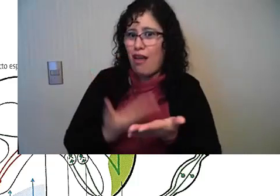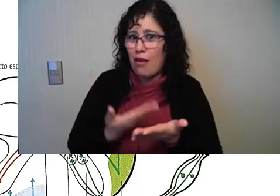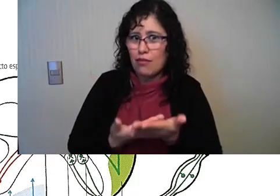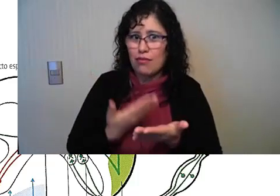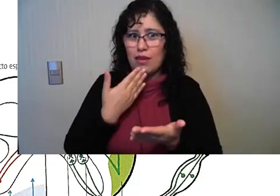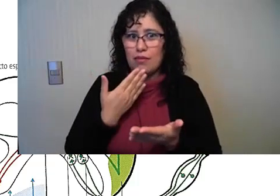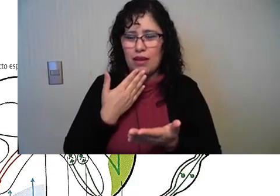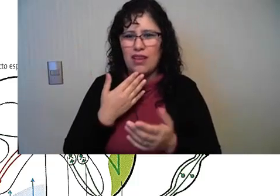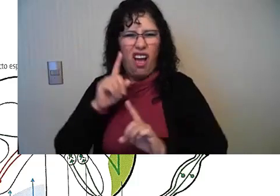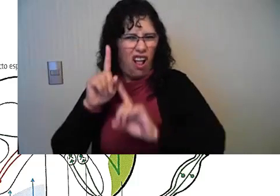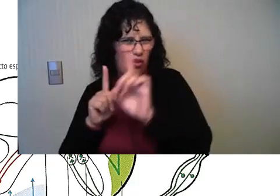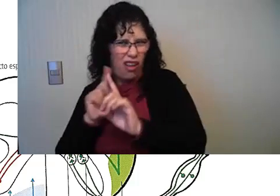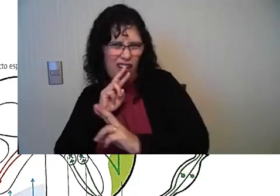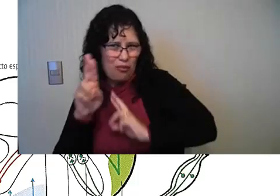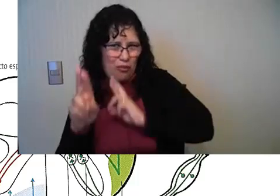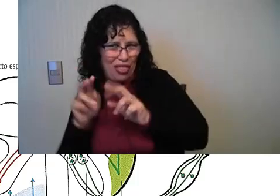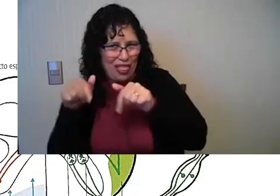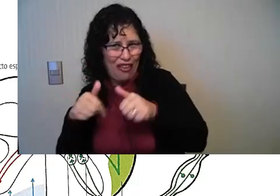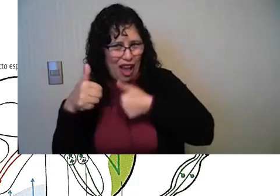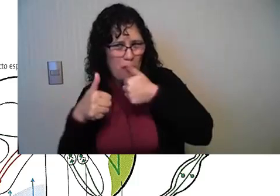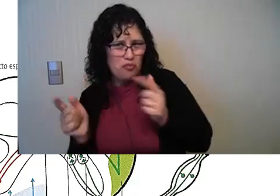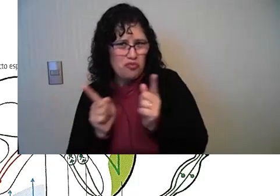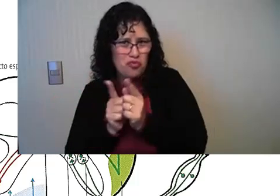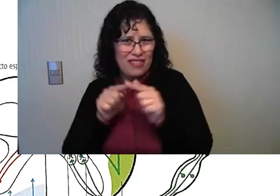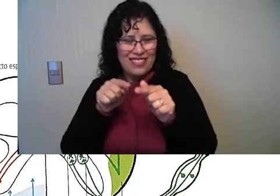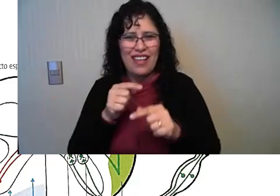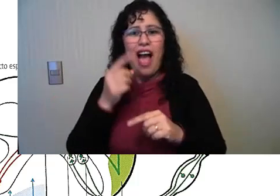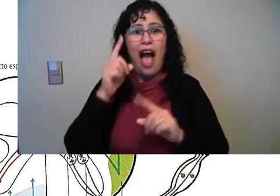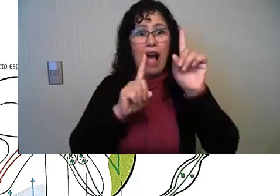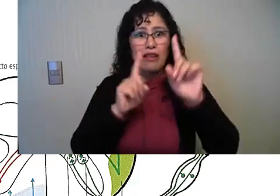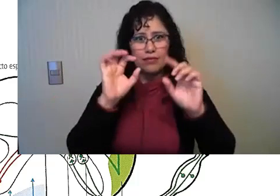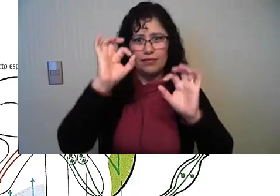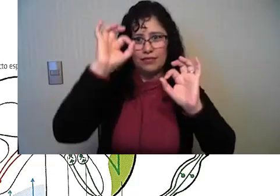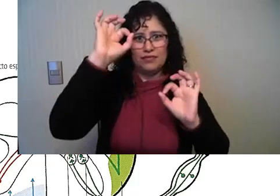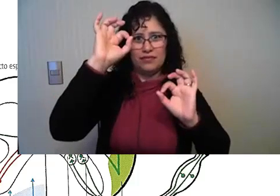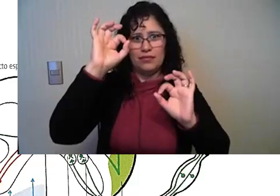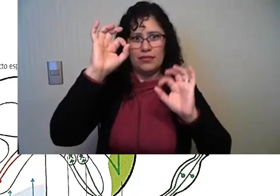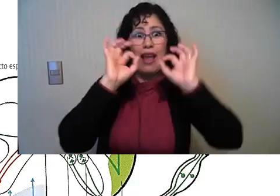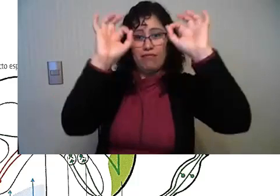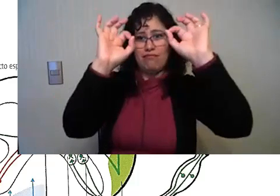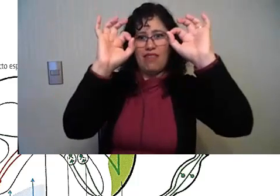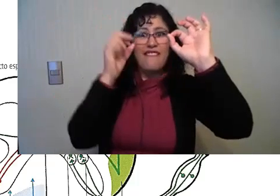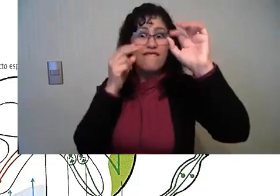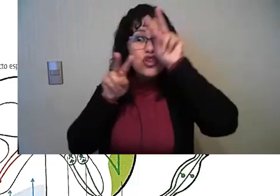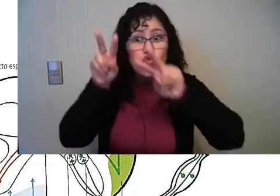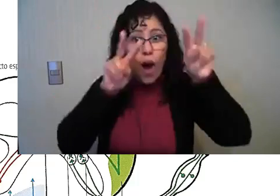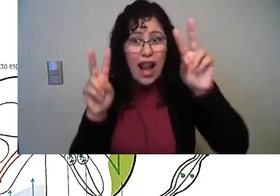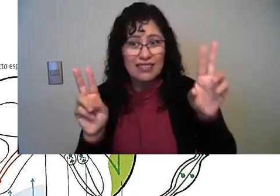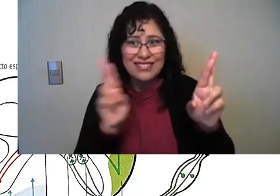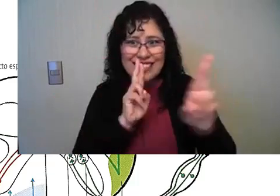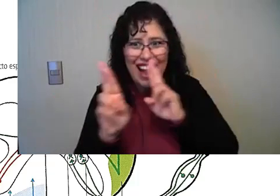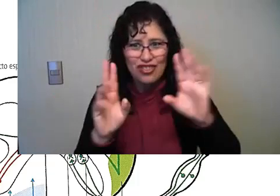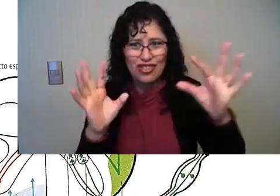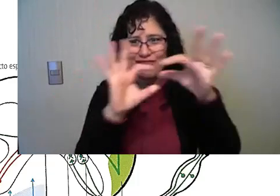de las respuestas que había, los colículos superiores tienen relación con la vía visual, los colículos inferiores tienen relación con la vía auditiva.